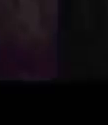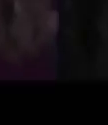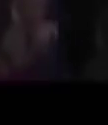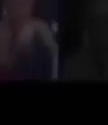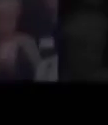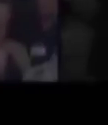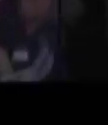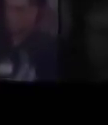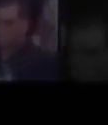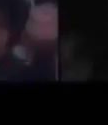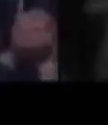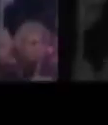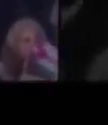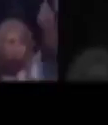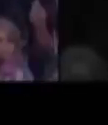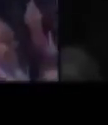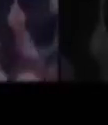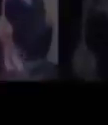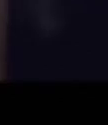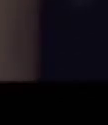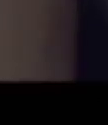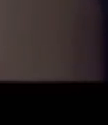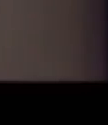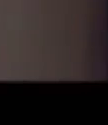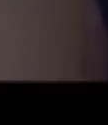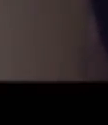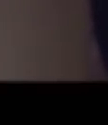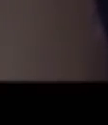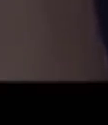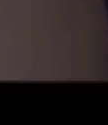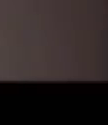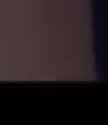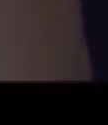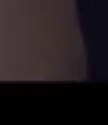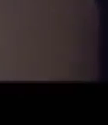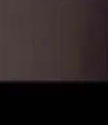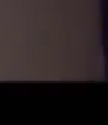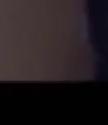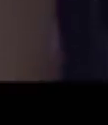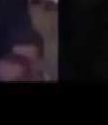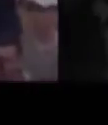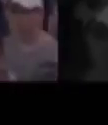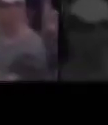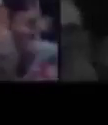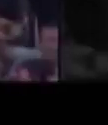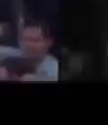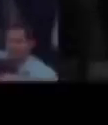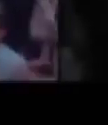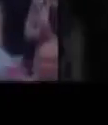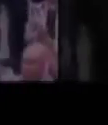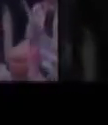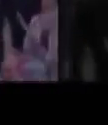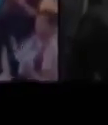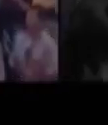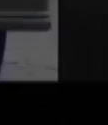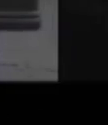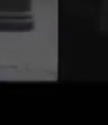fiel a la patria de Martí, a la patria de Fidel. Yo